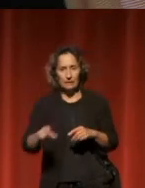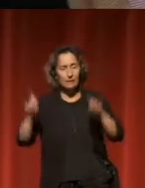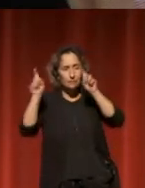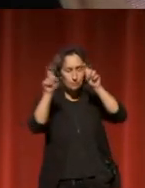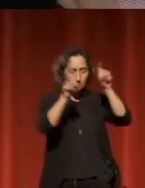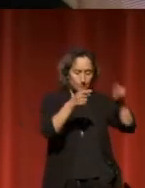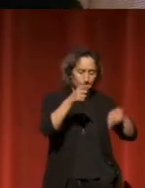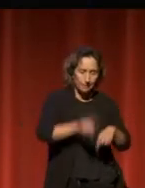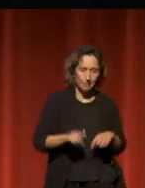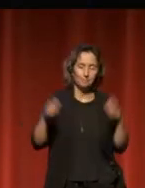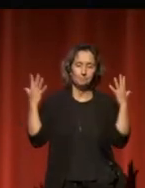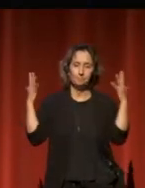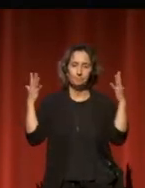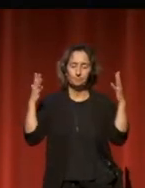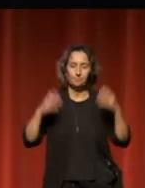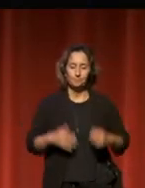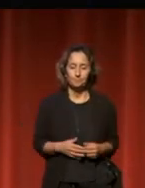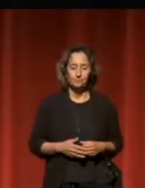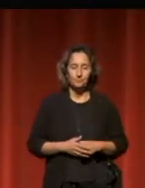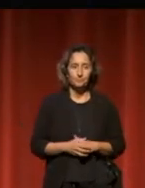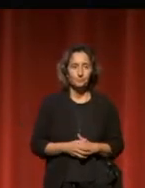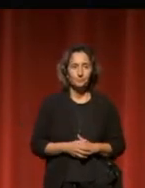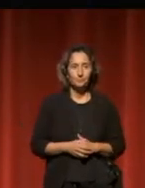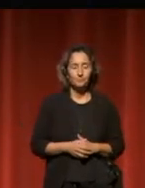para Isabel.